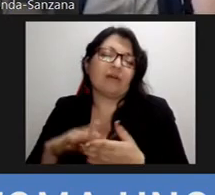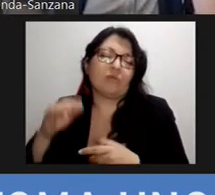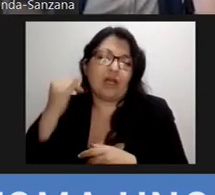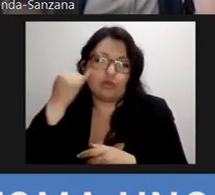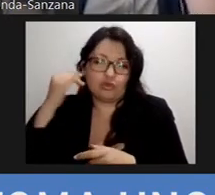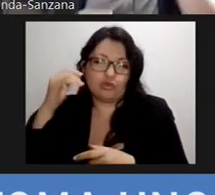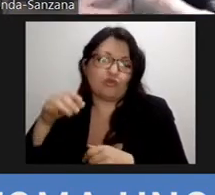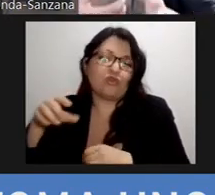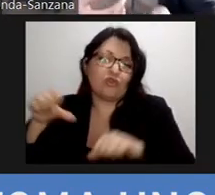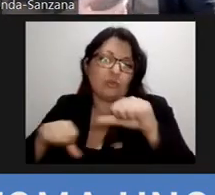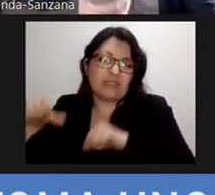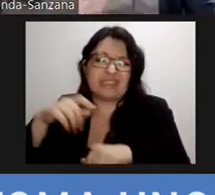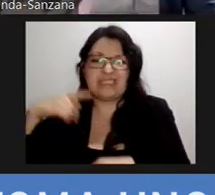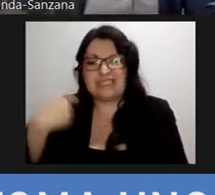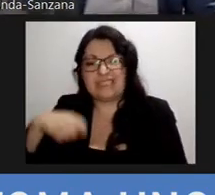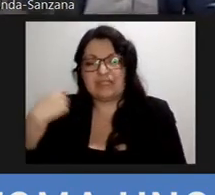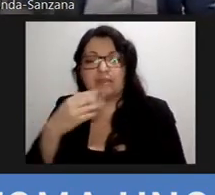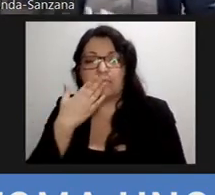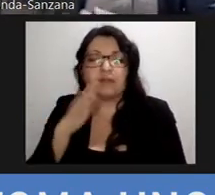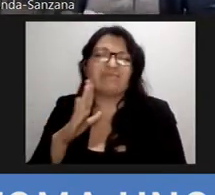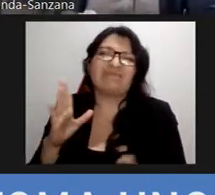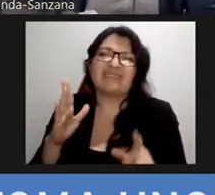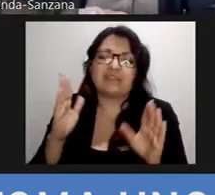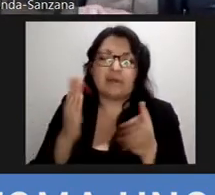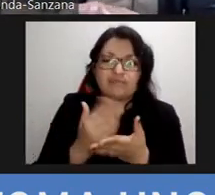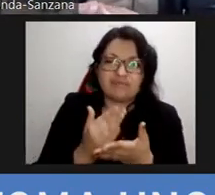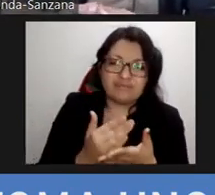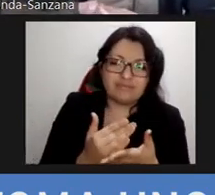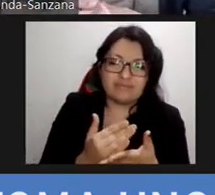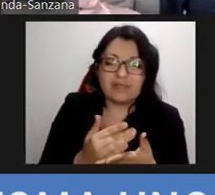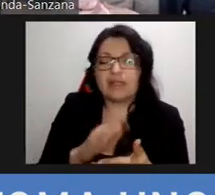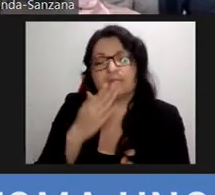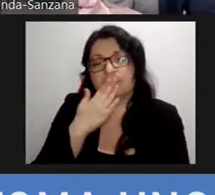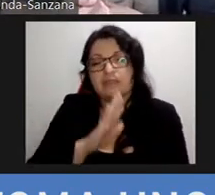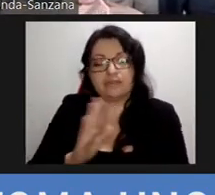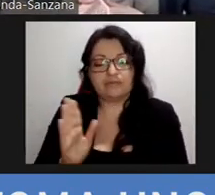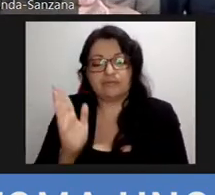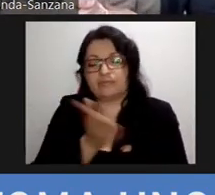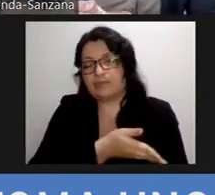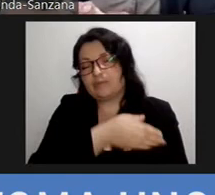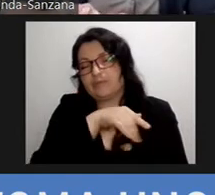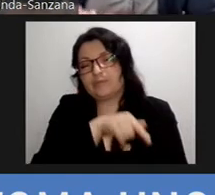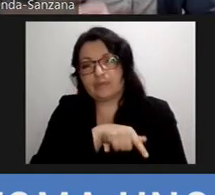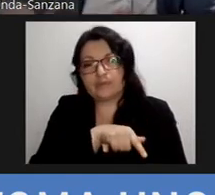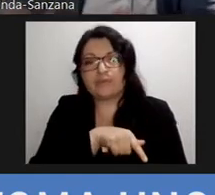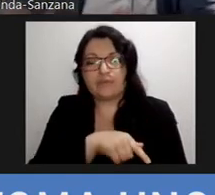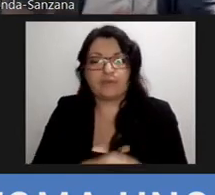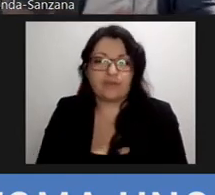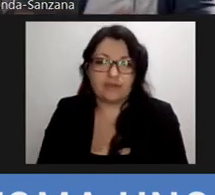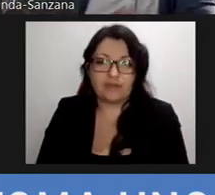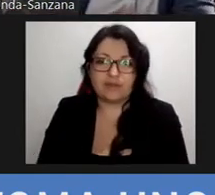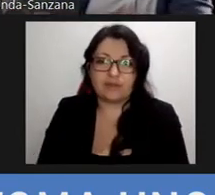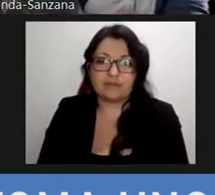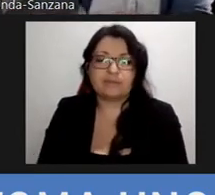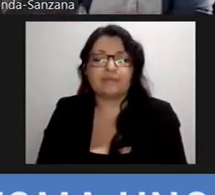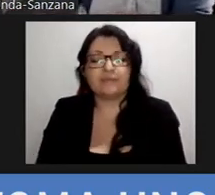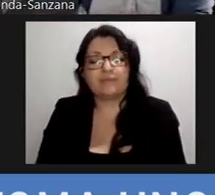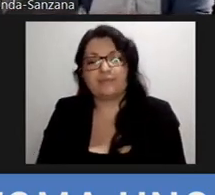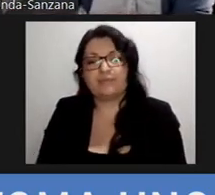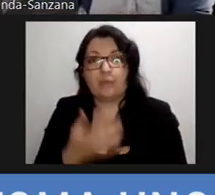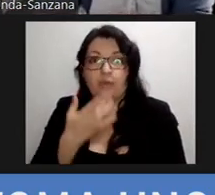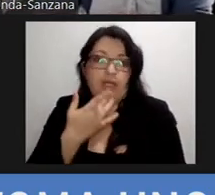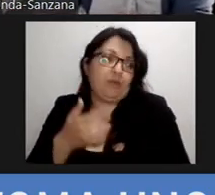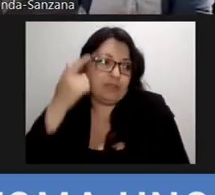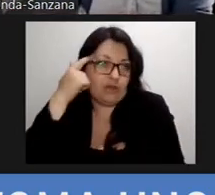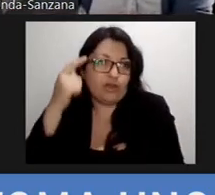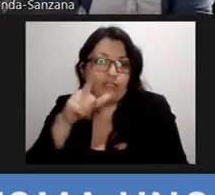institución científica, así que finalmente por razones logísticas decidieron abandonar lo que para ellos había sido el